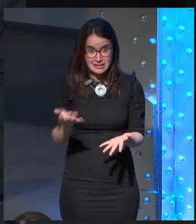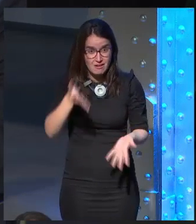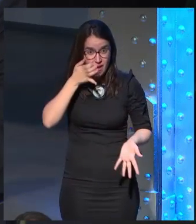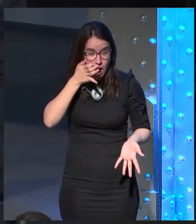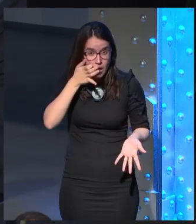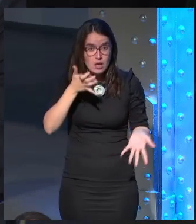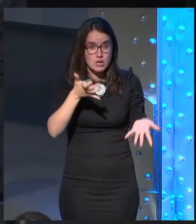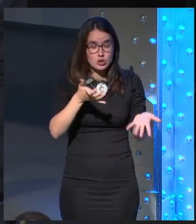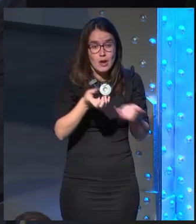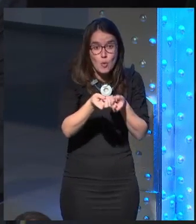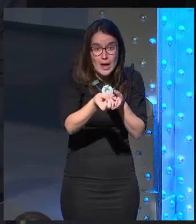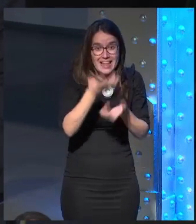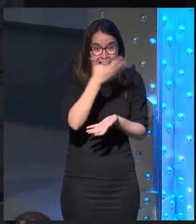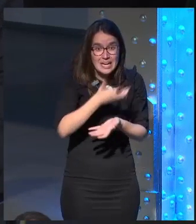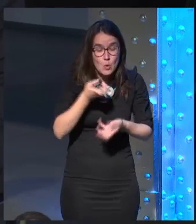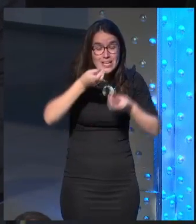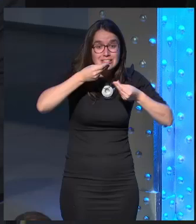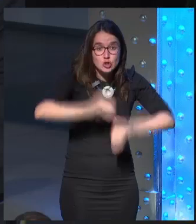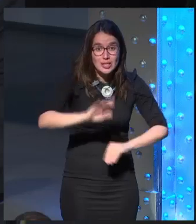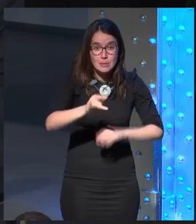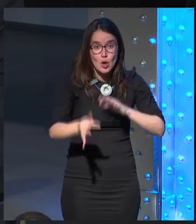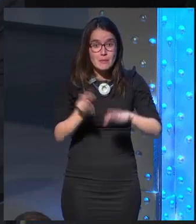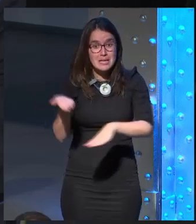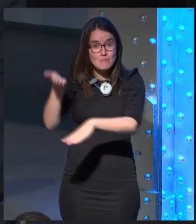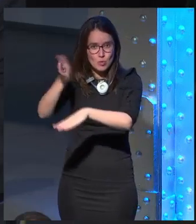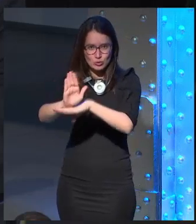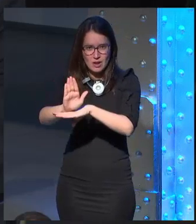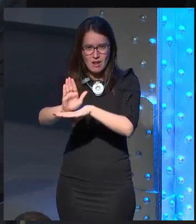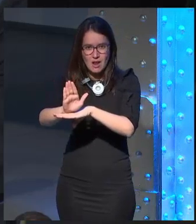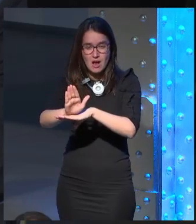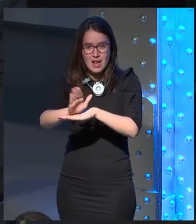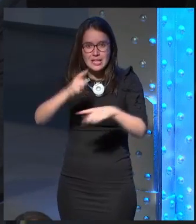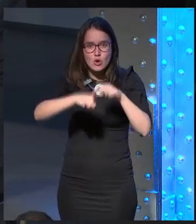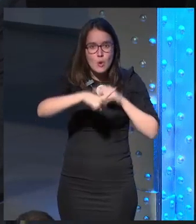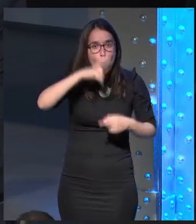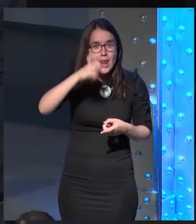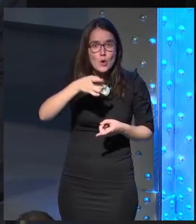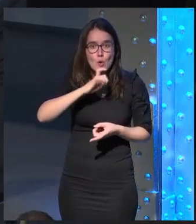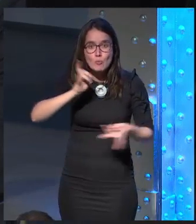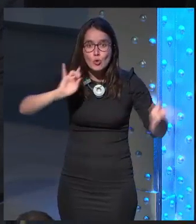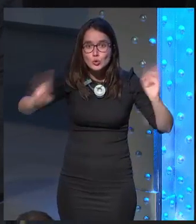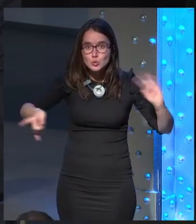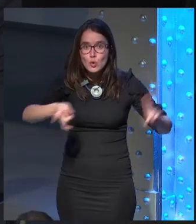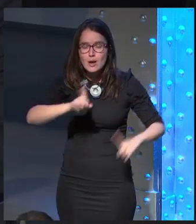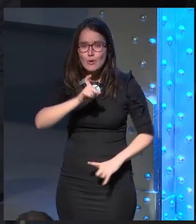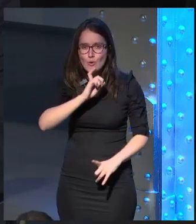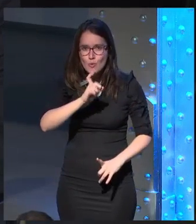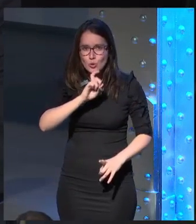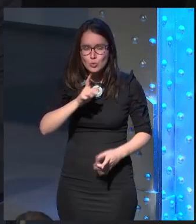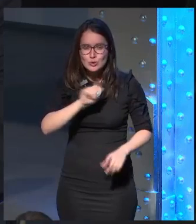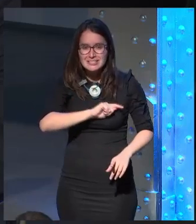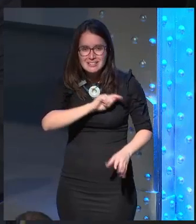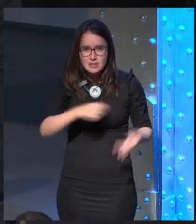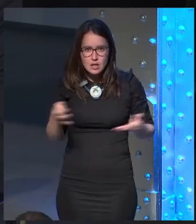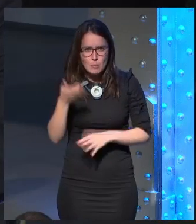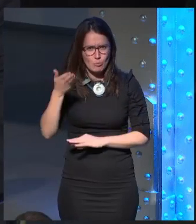No se trata solamente de contar la historia, sino mostrarla y decirles cómo olían las cosas, cómo sonaban, qué notabas.